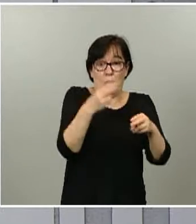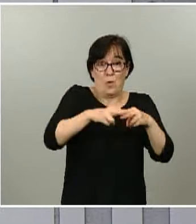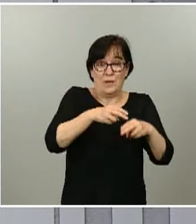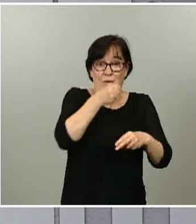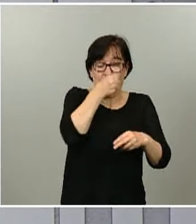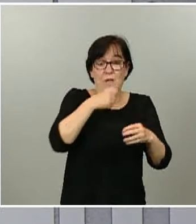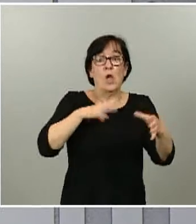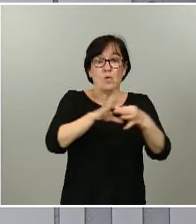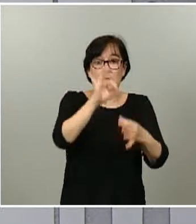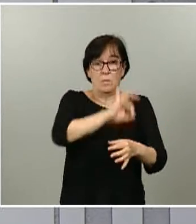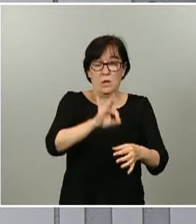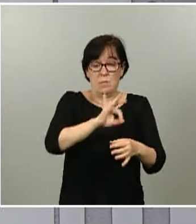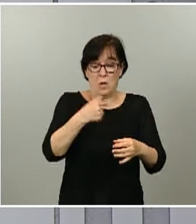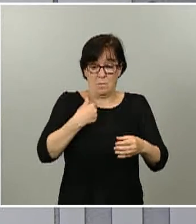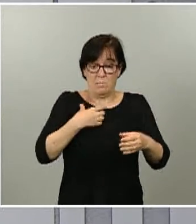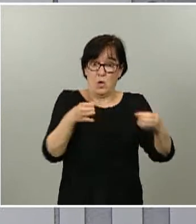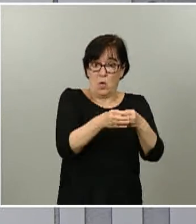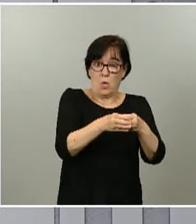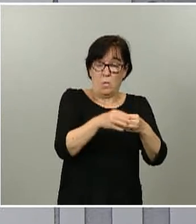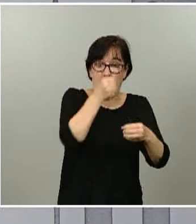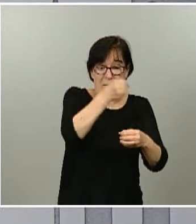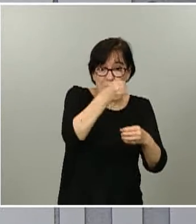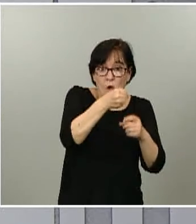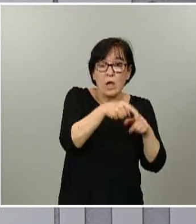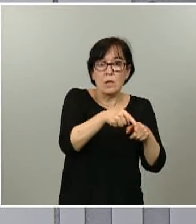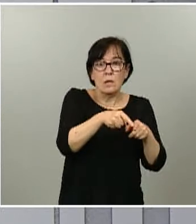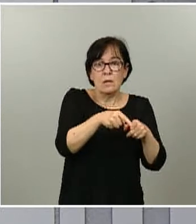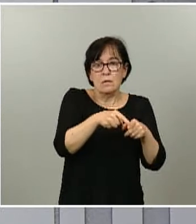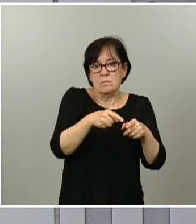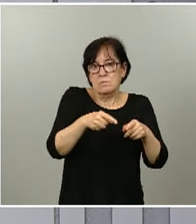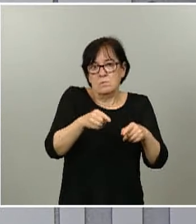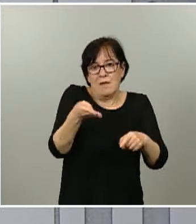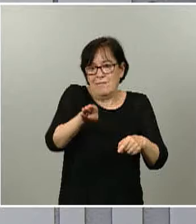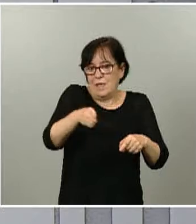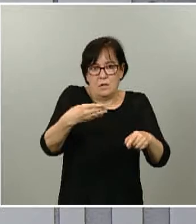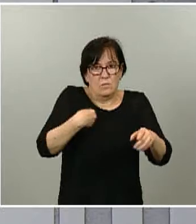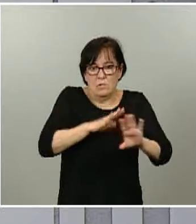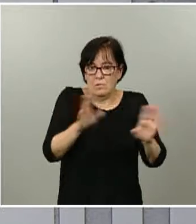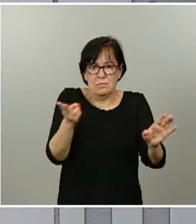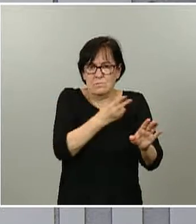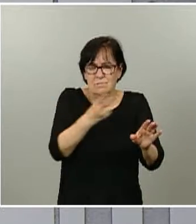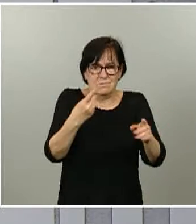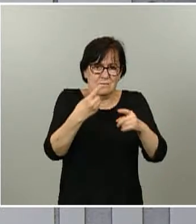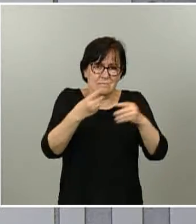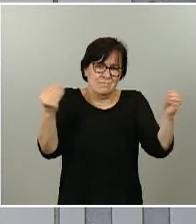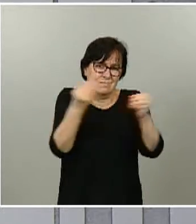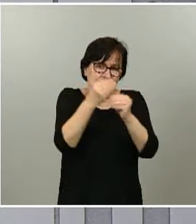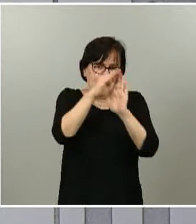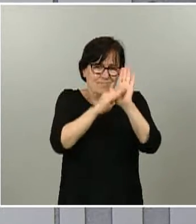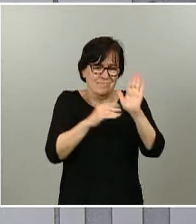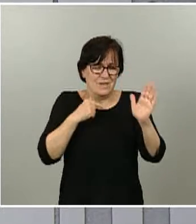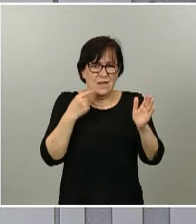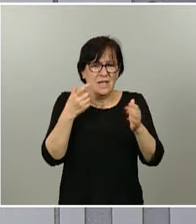pero en concreto mi formación política, el PSOE, tiene con Bildu. Nosotros tenemos en nuestro haber una historia de lucha contra